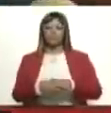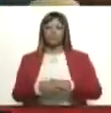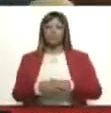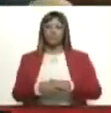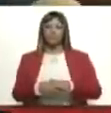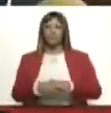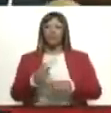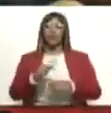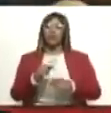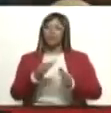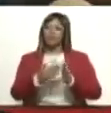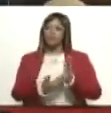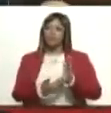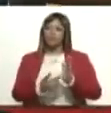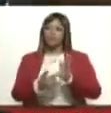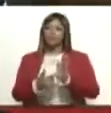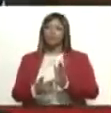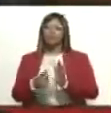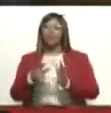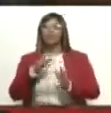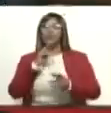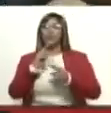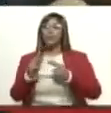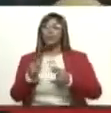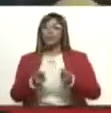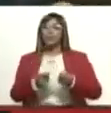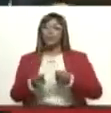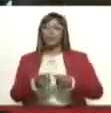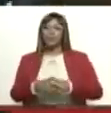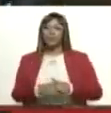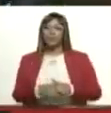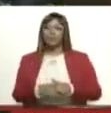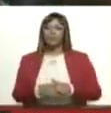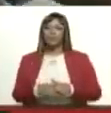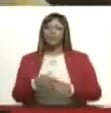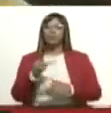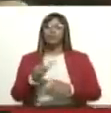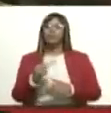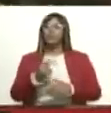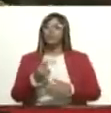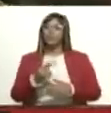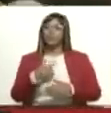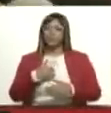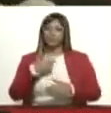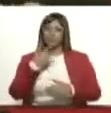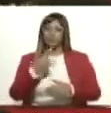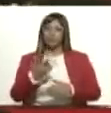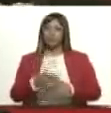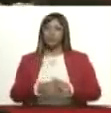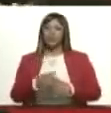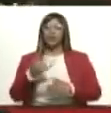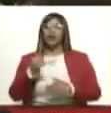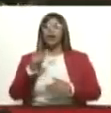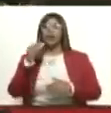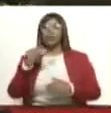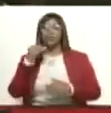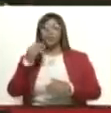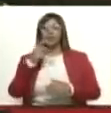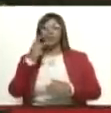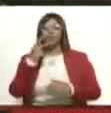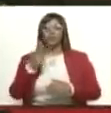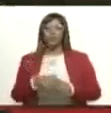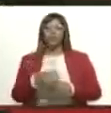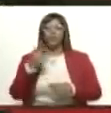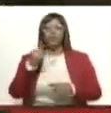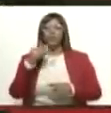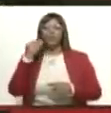este oficio de respuesta de la Contraloría, y en lo particular solo me queda decir, hay que repensar la política, hay